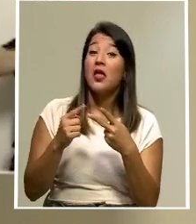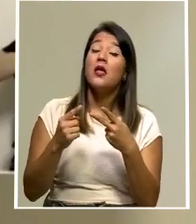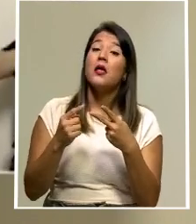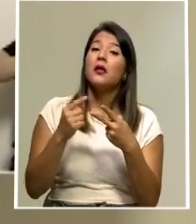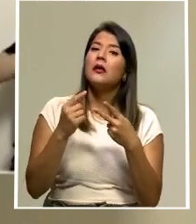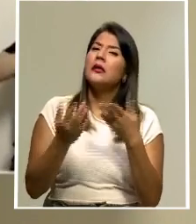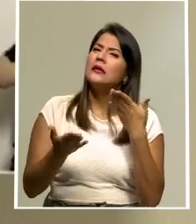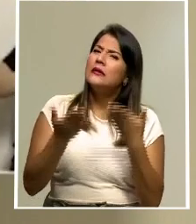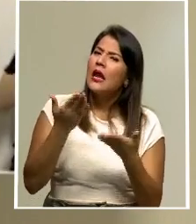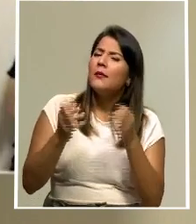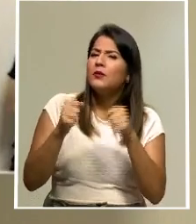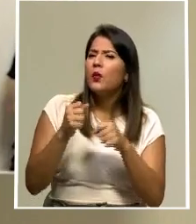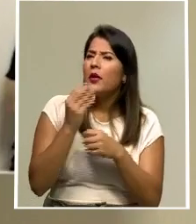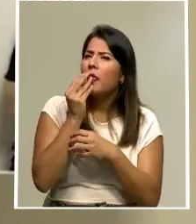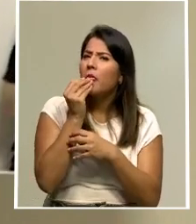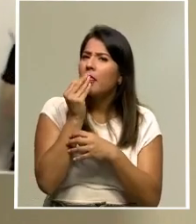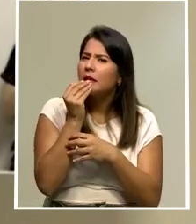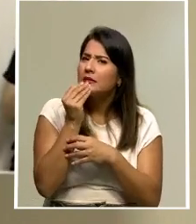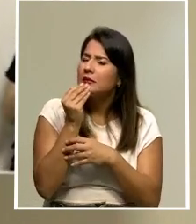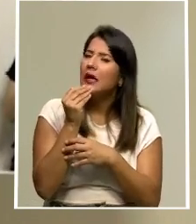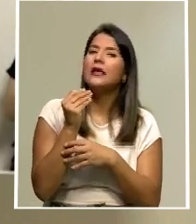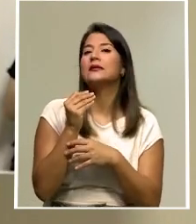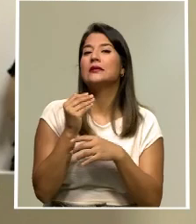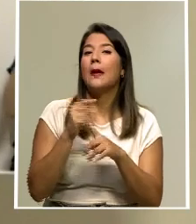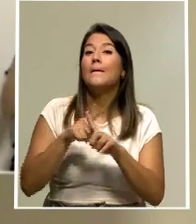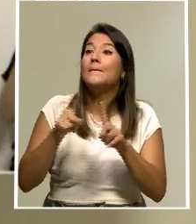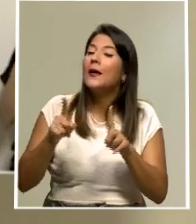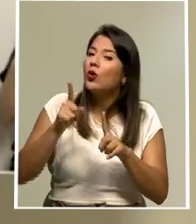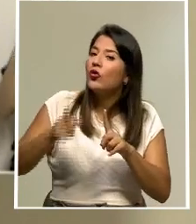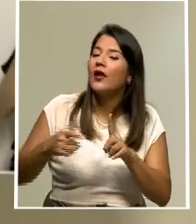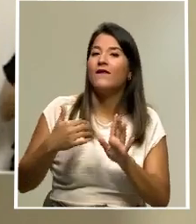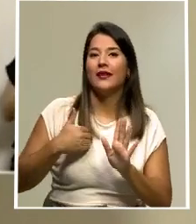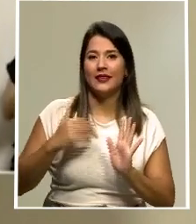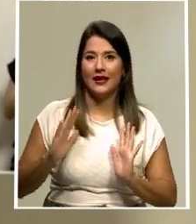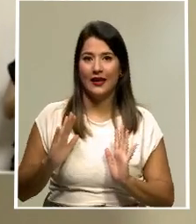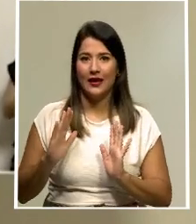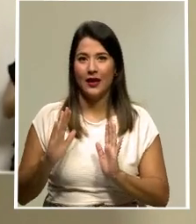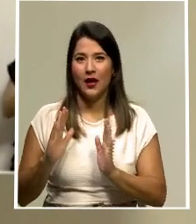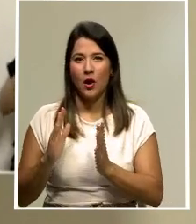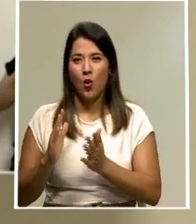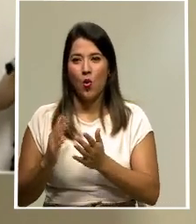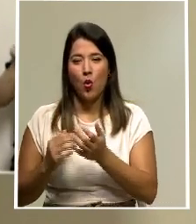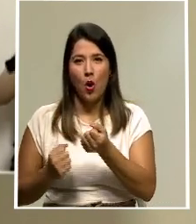saliva siempre y cuando haya un sustento claro técnico que respalde, ¿verdad?, la prueba que se vaya a usar.